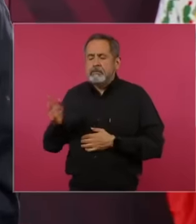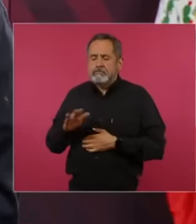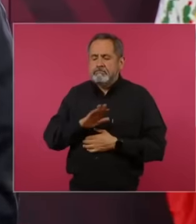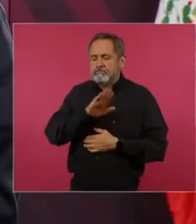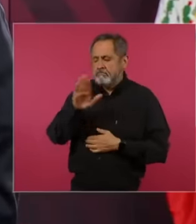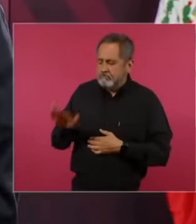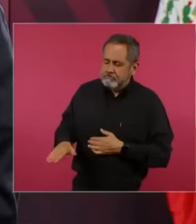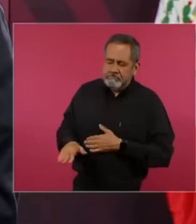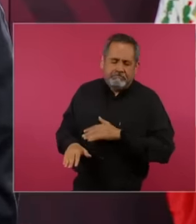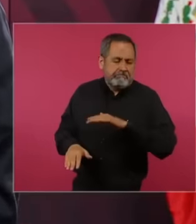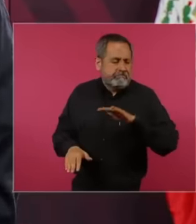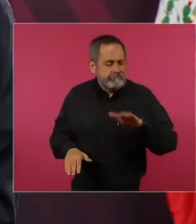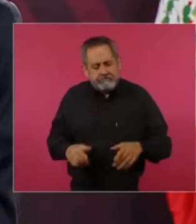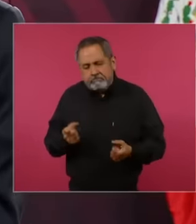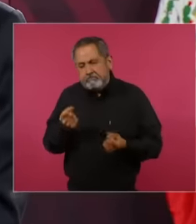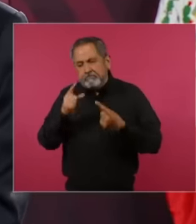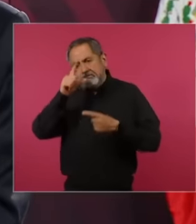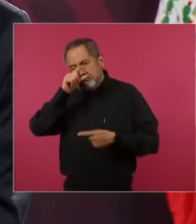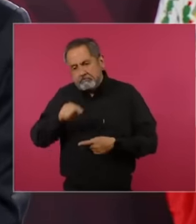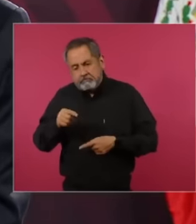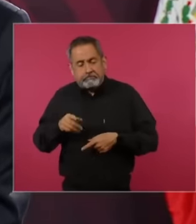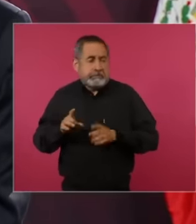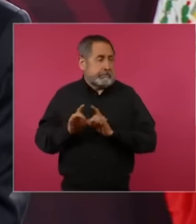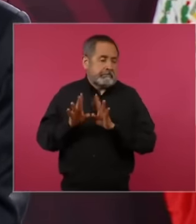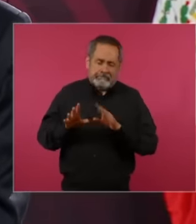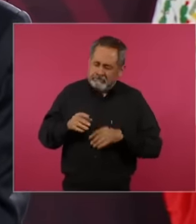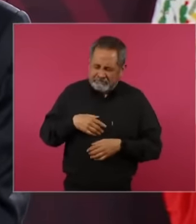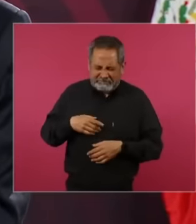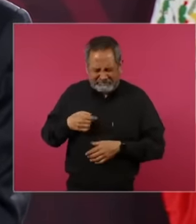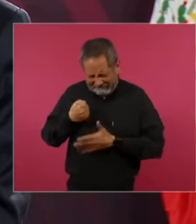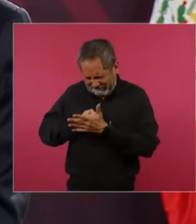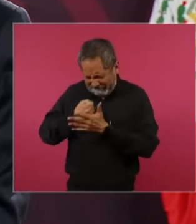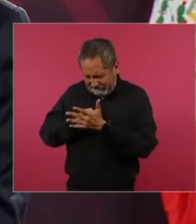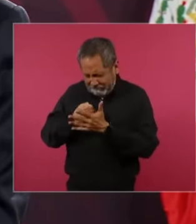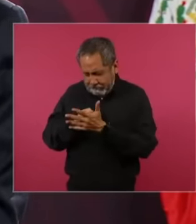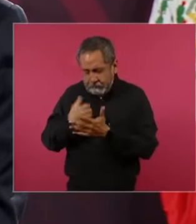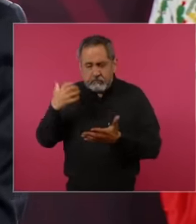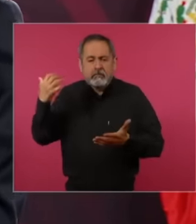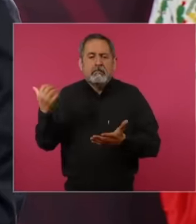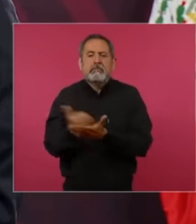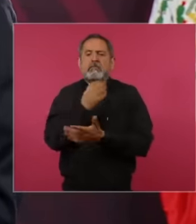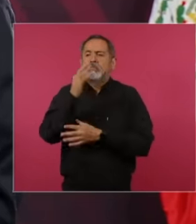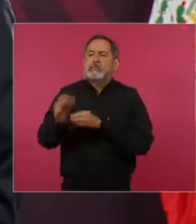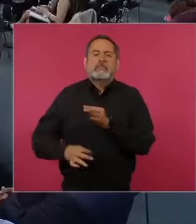esto. Nosotros nos tocó consumar